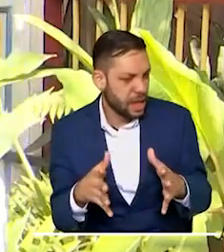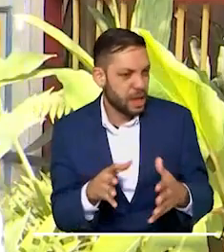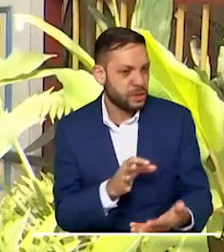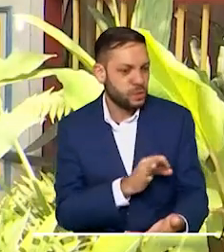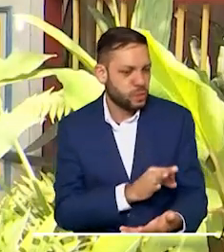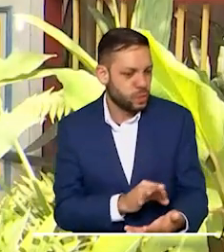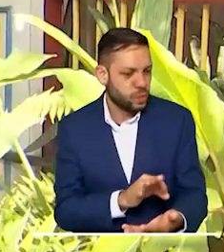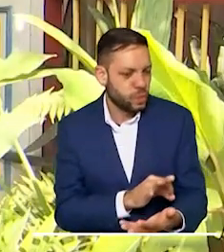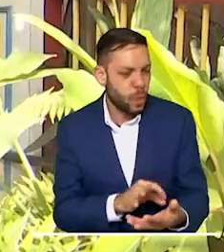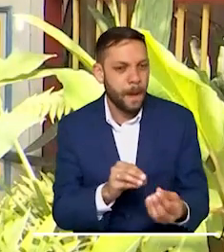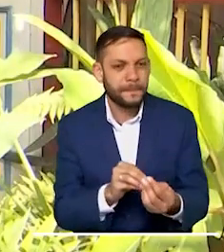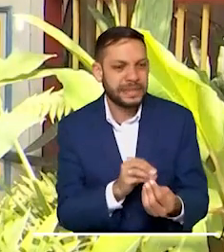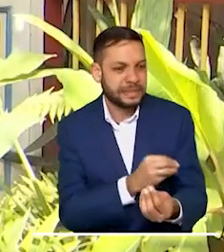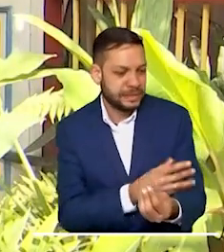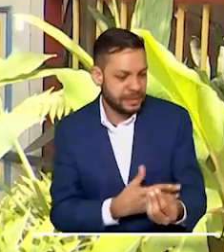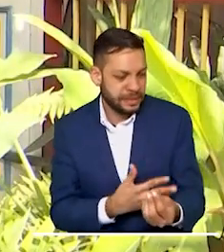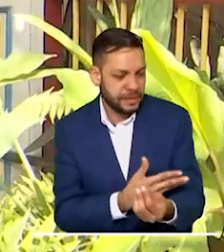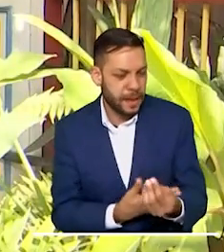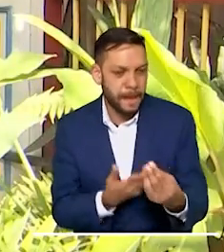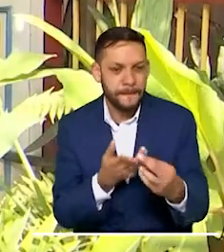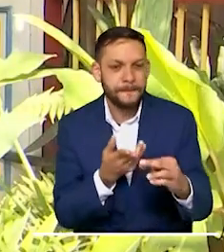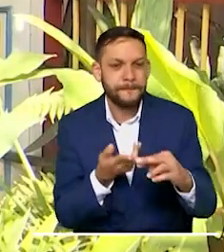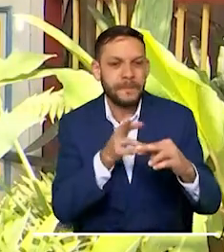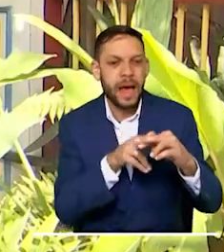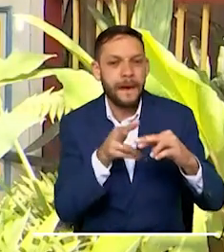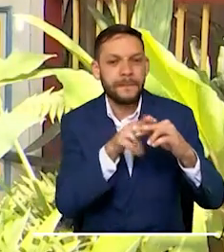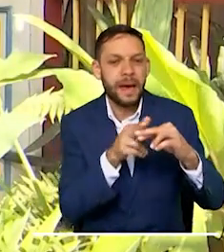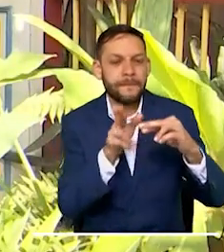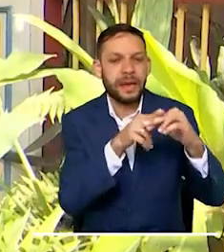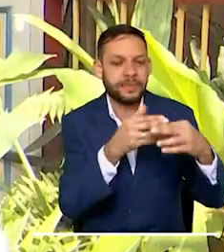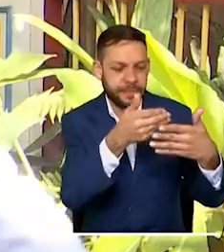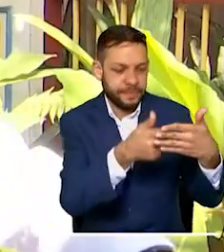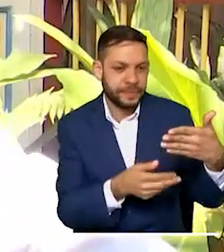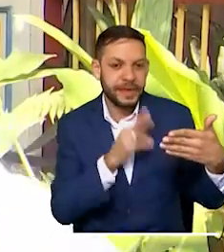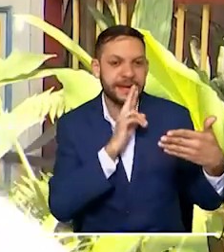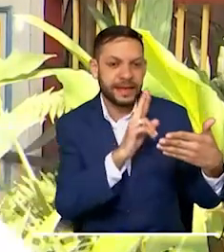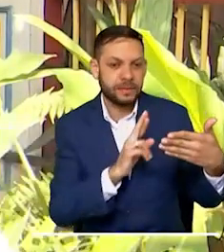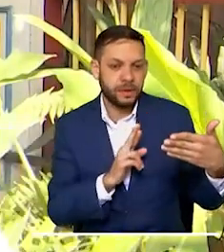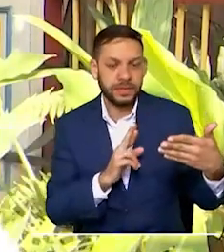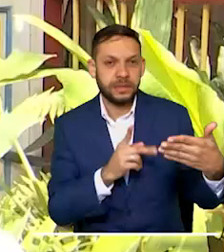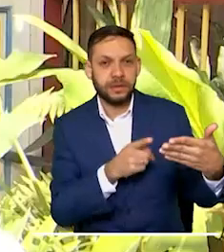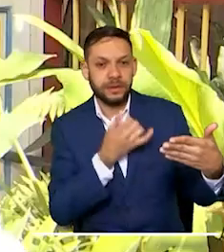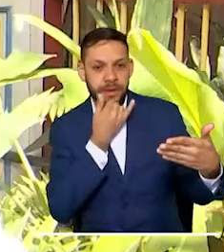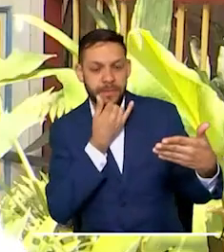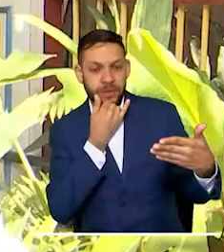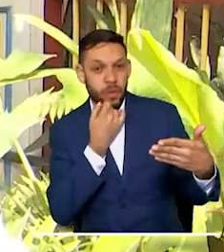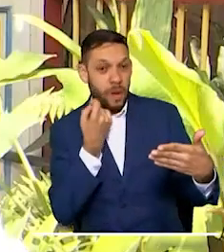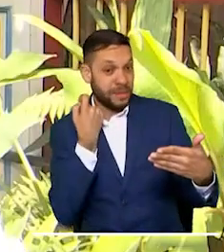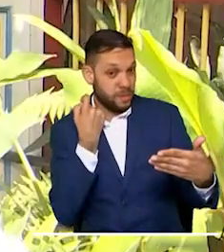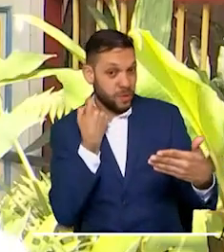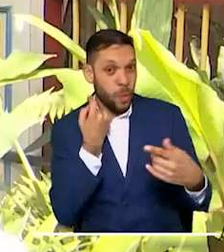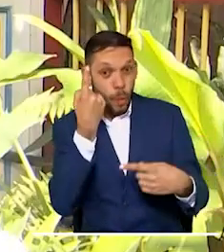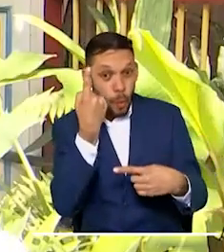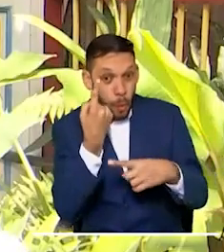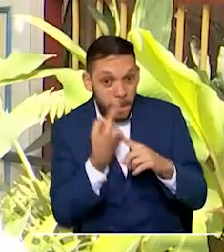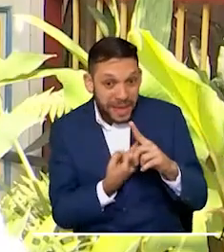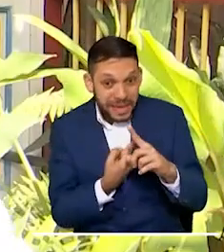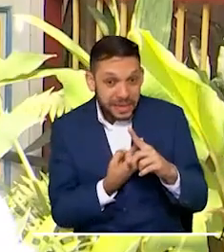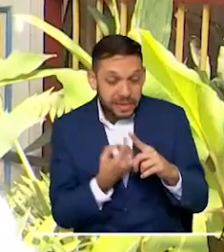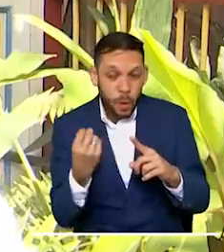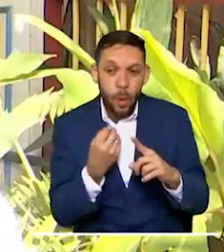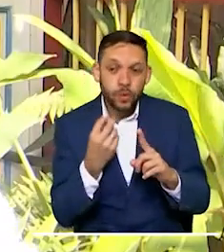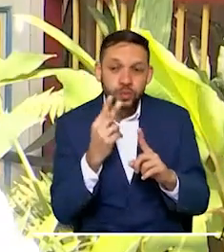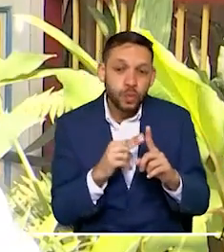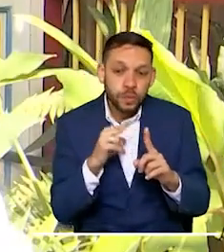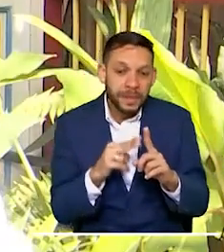alta, esos procesos de colesterol elevados, lo que ocurre es que esto no pasó hace un mes o no pasó hace 15